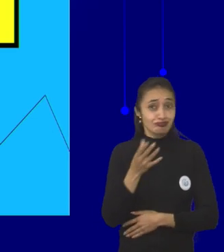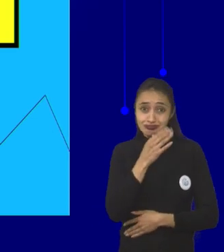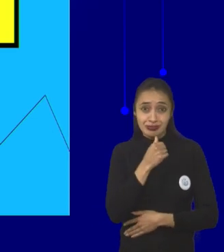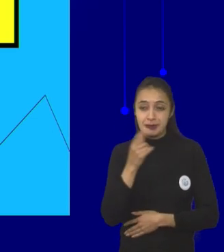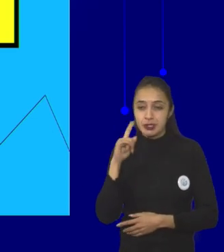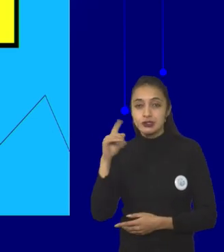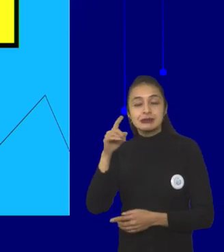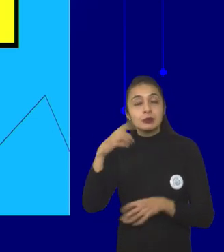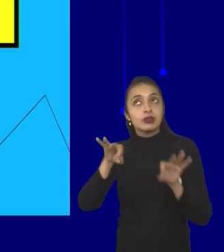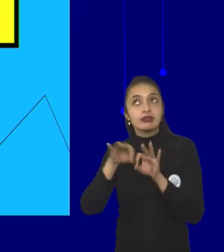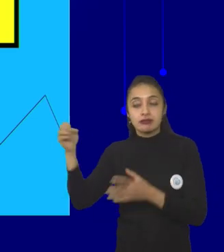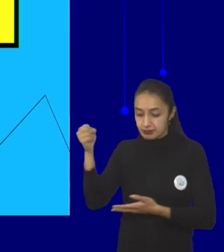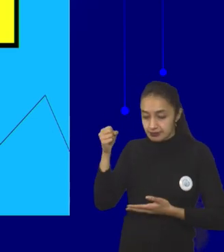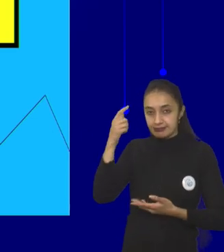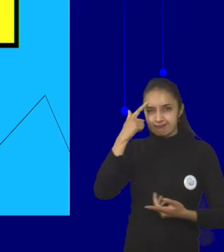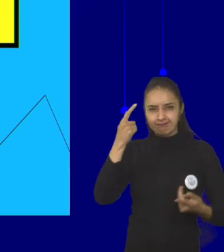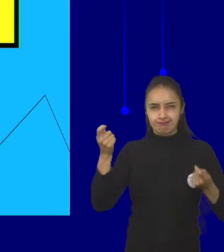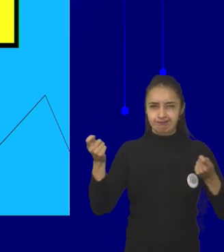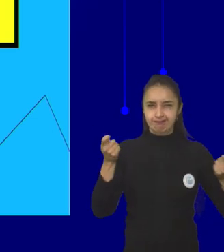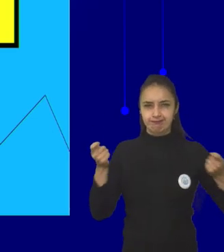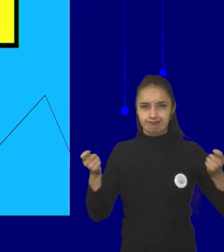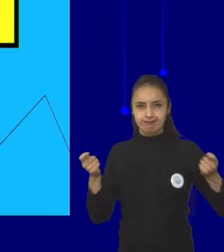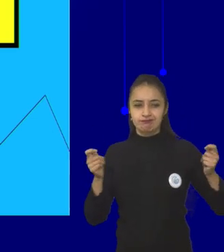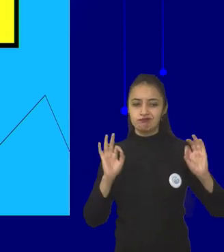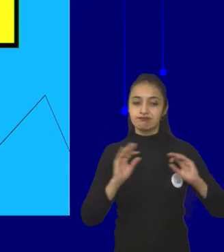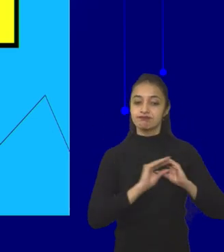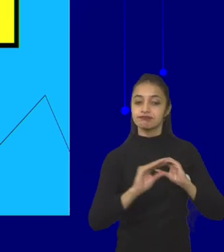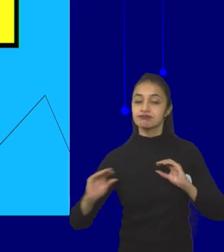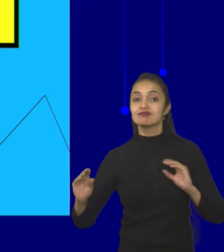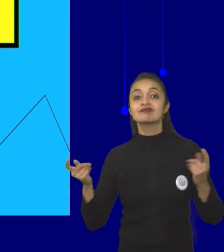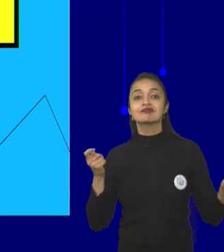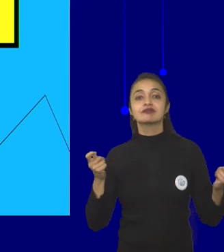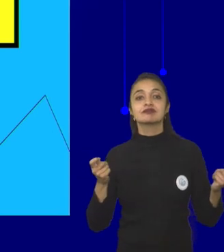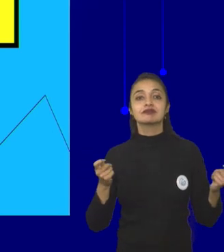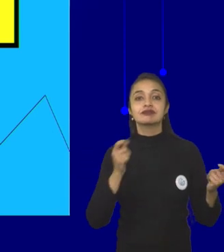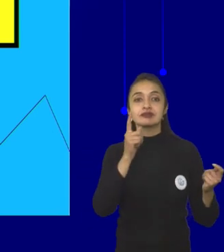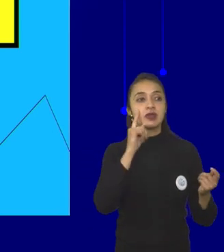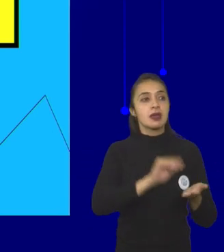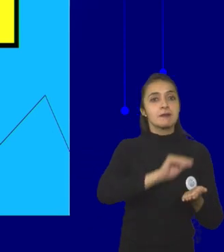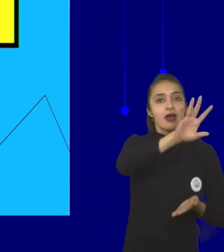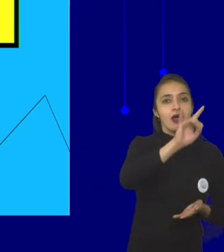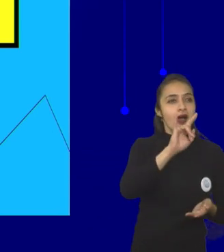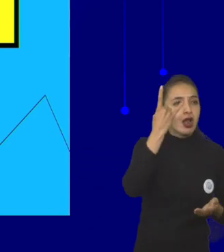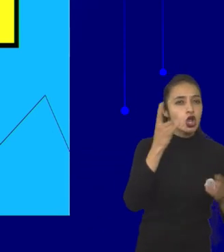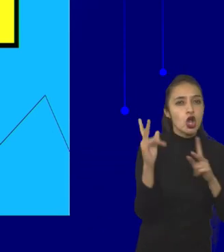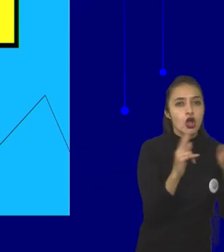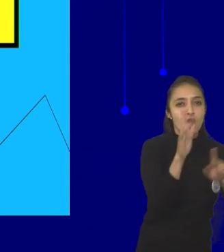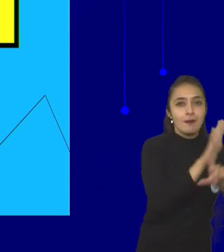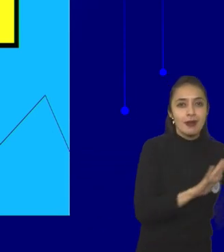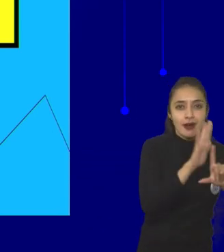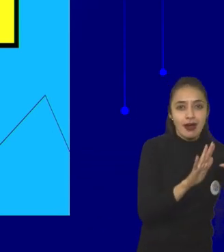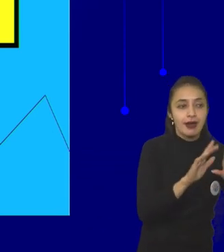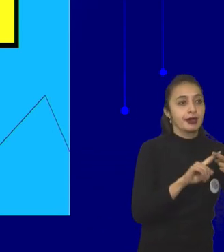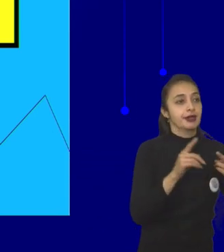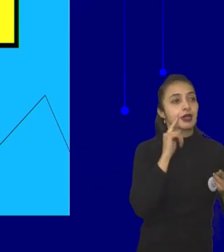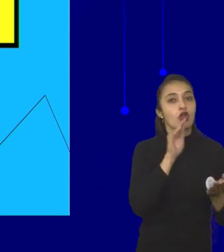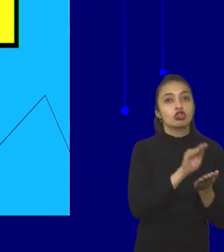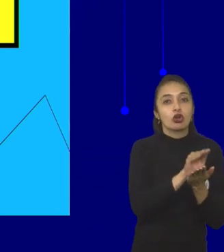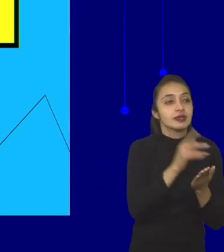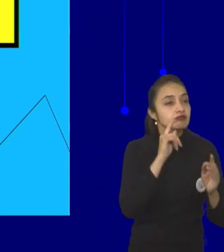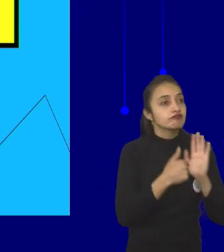Es como debe uno pensar las cosas cuando uno está haciendo una serie, proyectando un cortometraje, un documental. ¿Cómo pongo eso